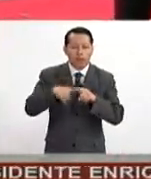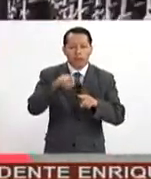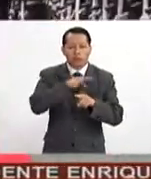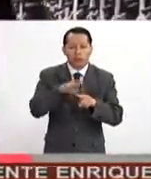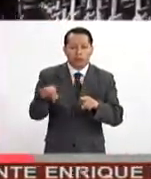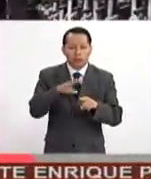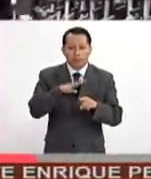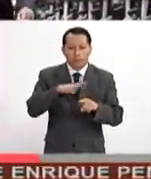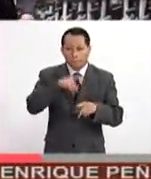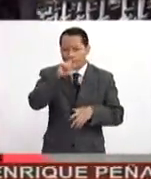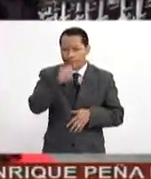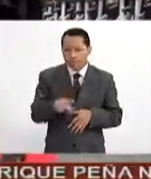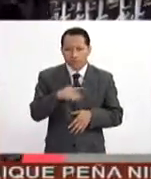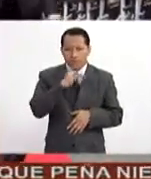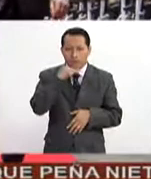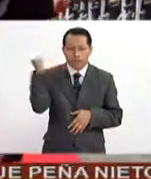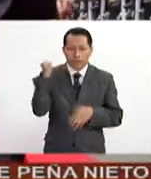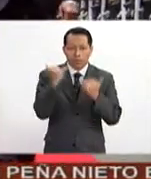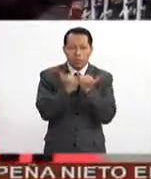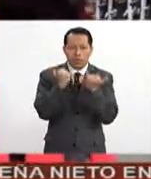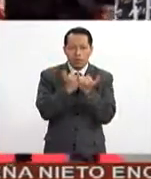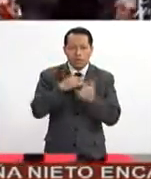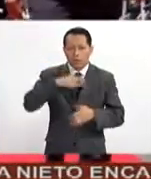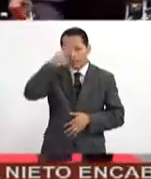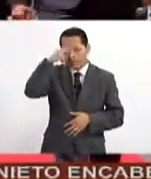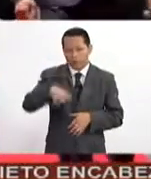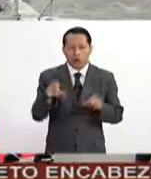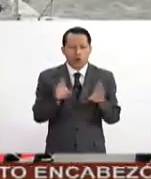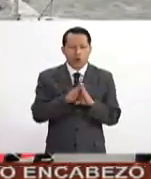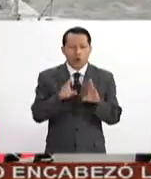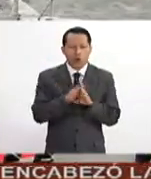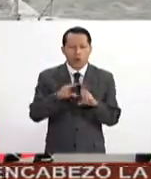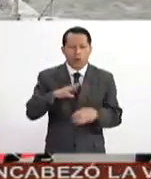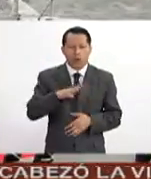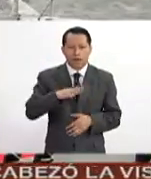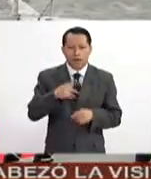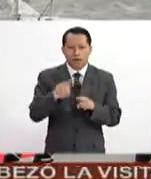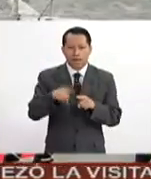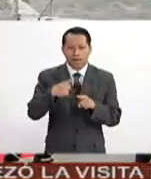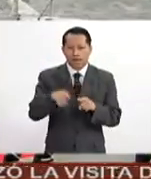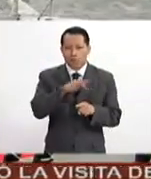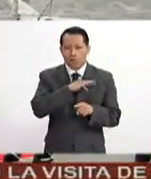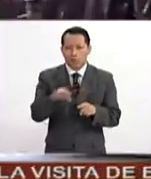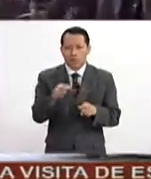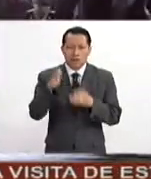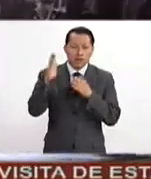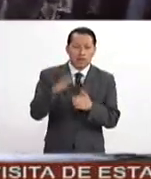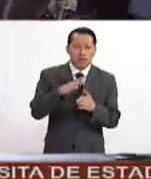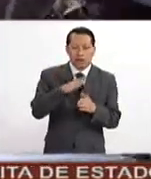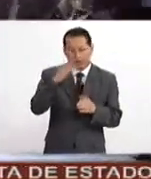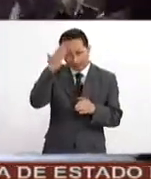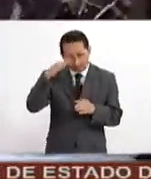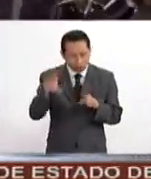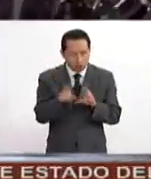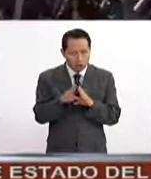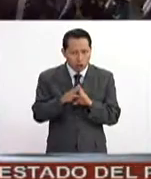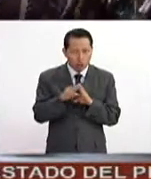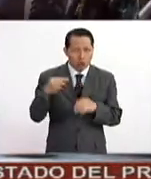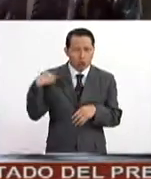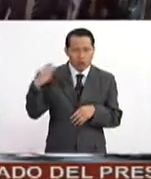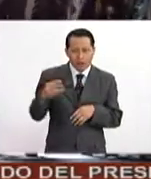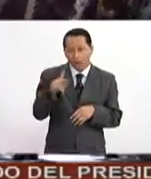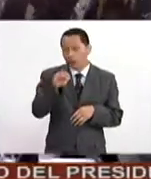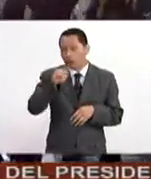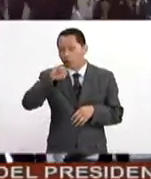principalmente a Alemania. Y por el lado de México, pues estamos viviendo un momento de inflexión con la llegada de la furia populista en Washington,